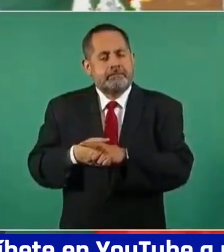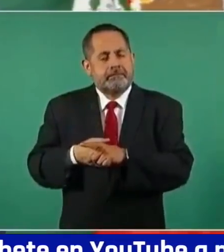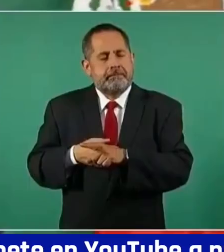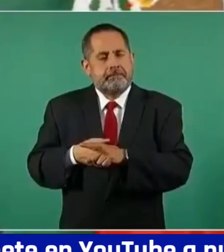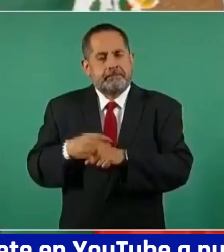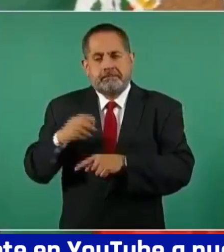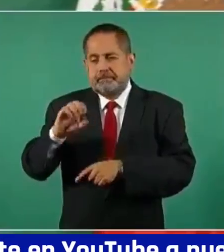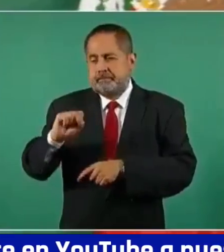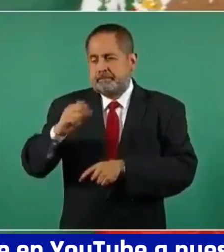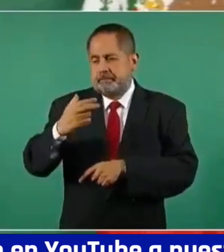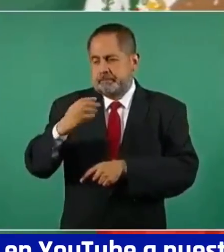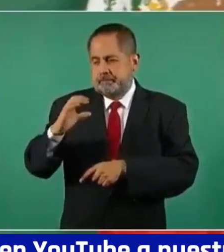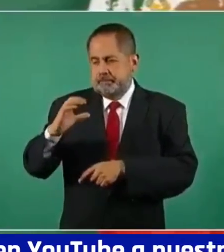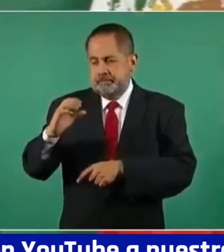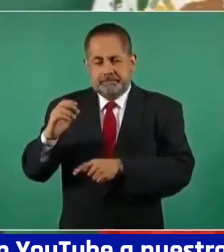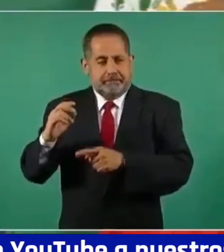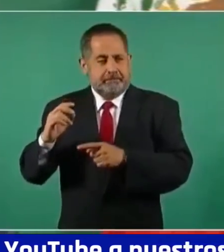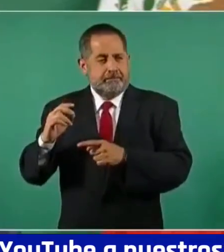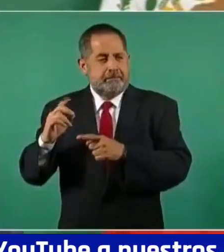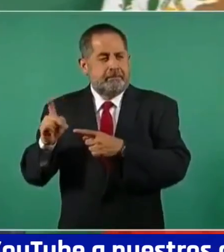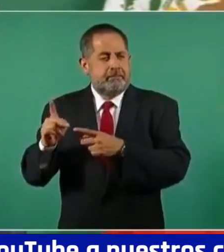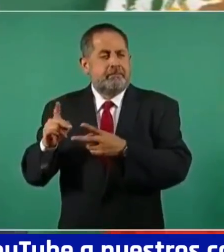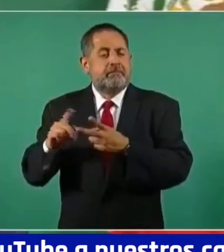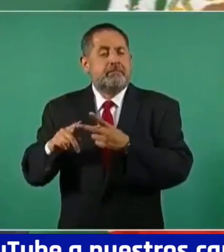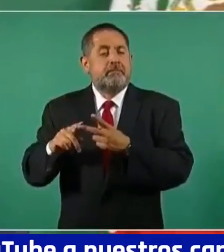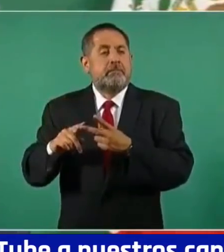de Hacienda de Salinas,